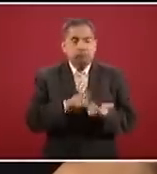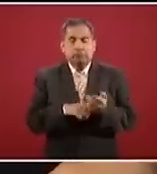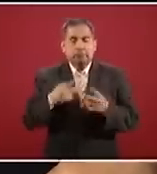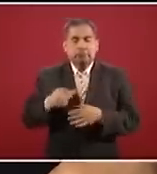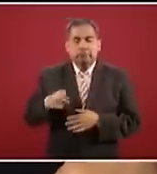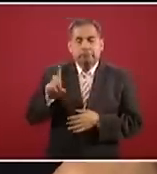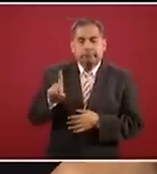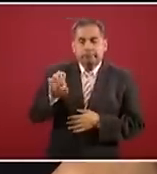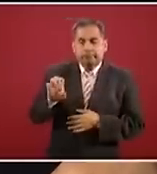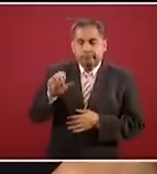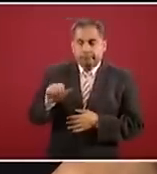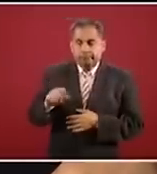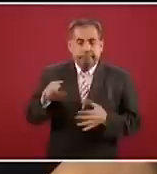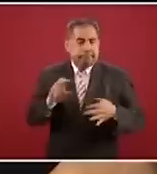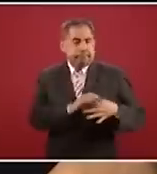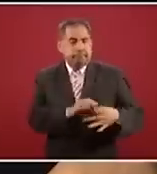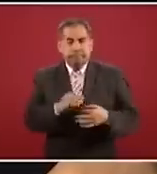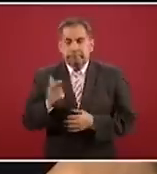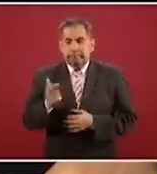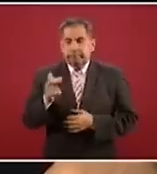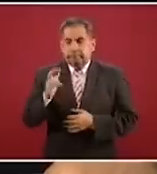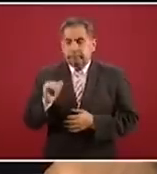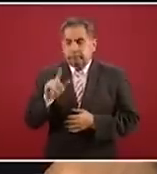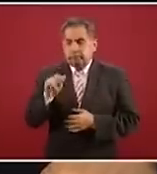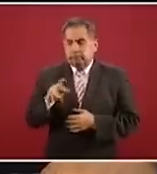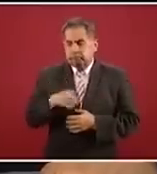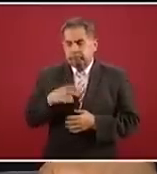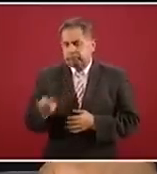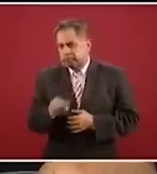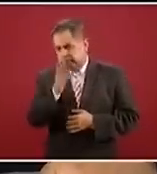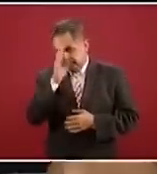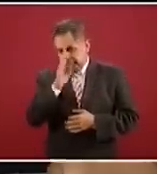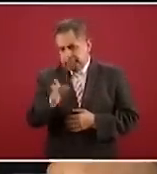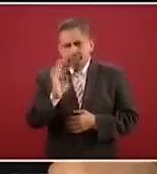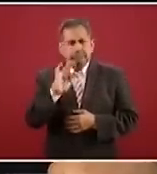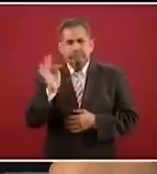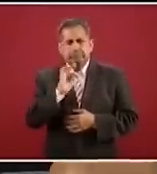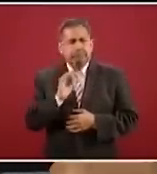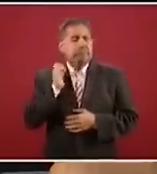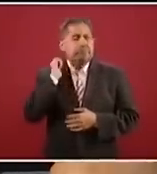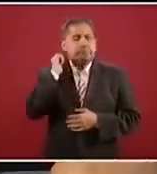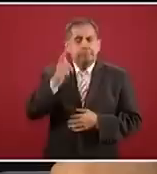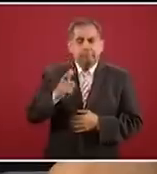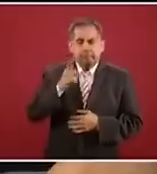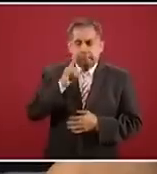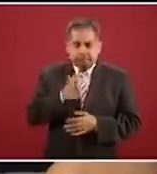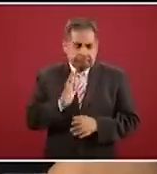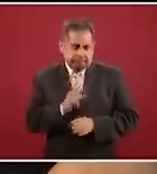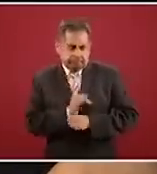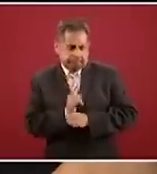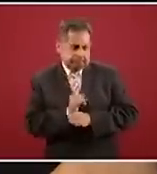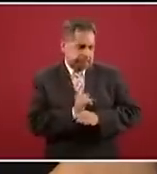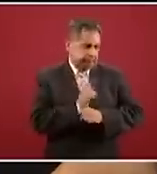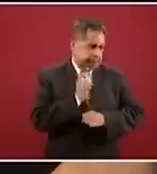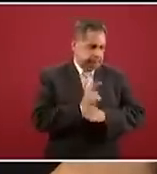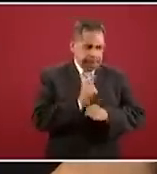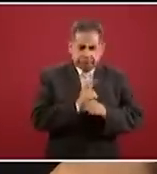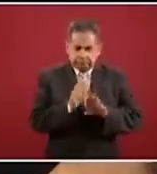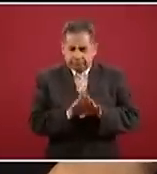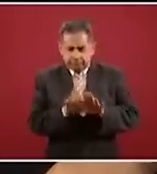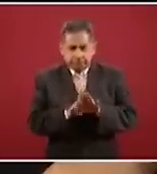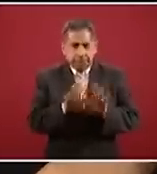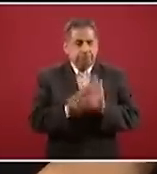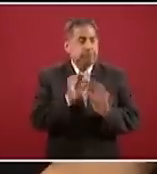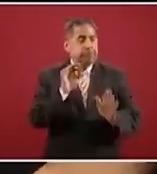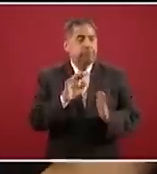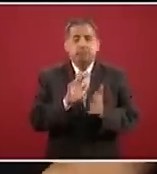con quien trabajaba García Luna, muy muy cerca. Mi pregunta sería si usted ha hecho alguna investigación sobre la gente que estaba